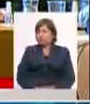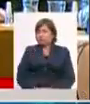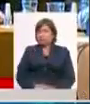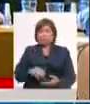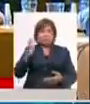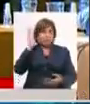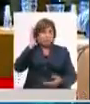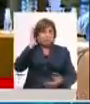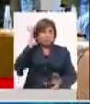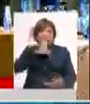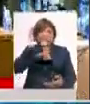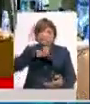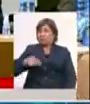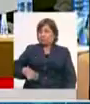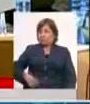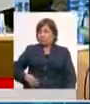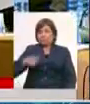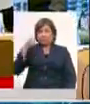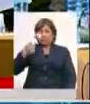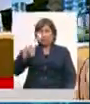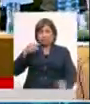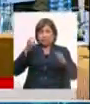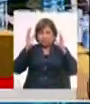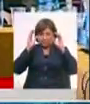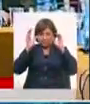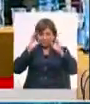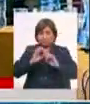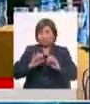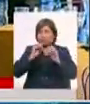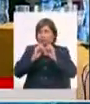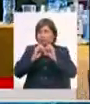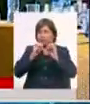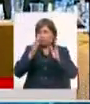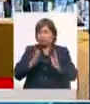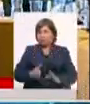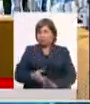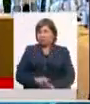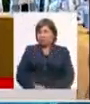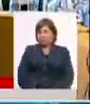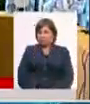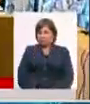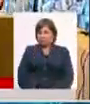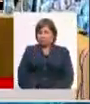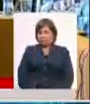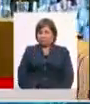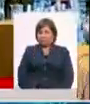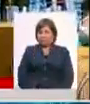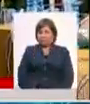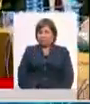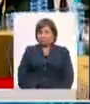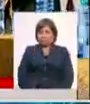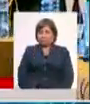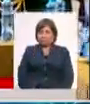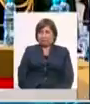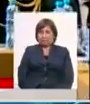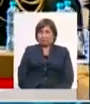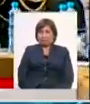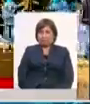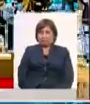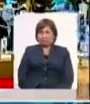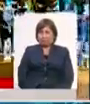compartido experiencias en el Tribunal Constitucional. Puedo decir que es mi amigo y puedo dar fe de